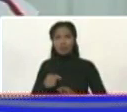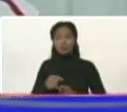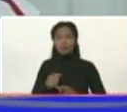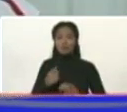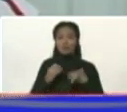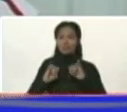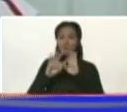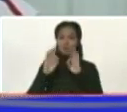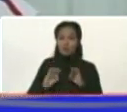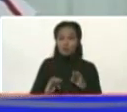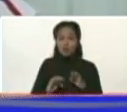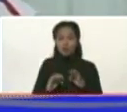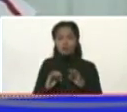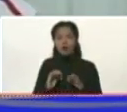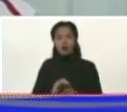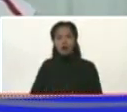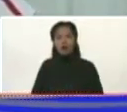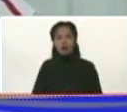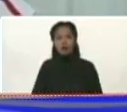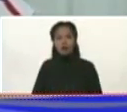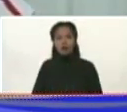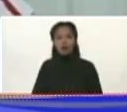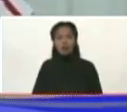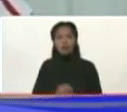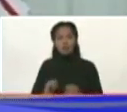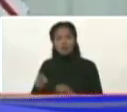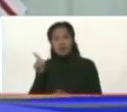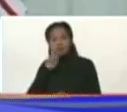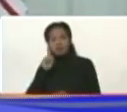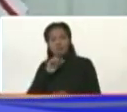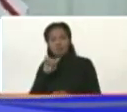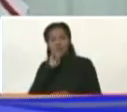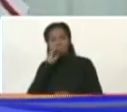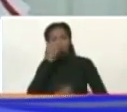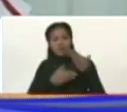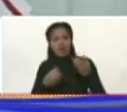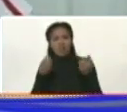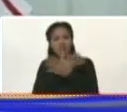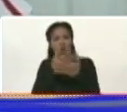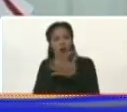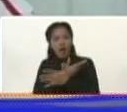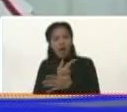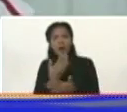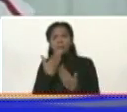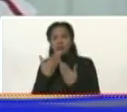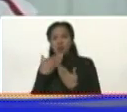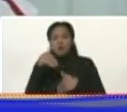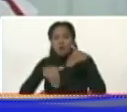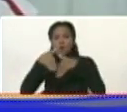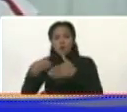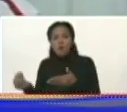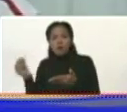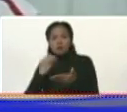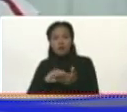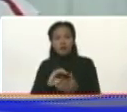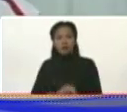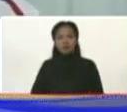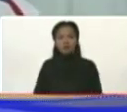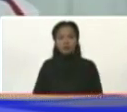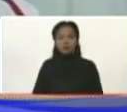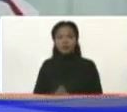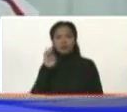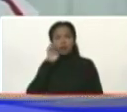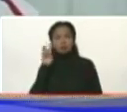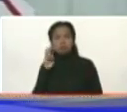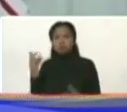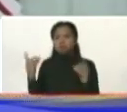irregular y parcializado y mentiroso informe de la OEA y había convocado a nuevas elecciones. Evo había llamado